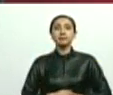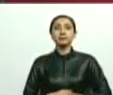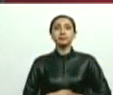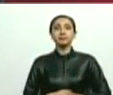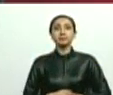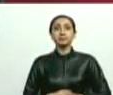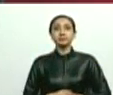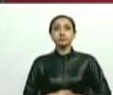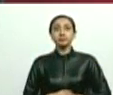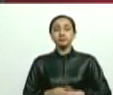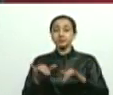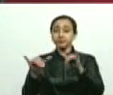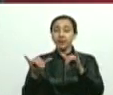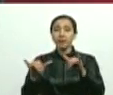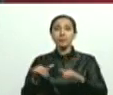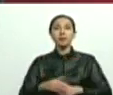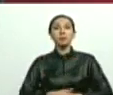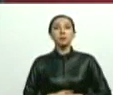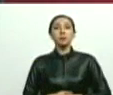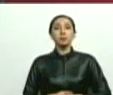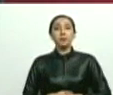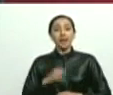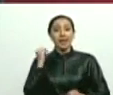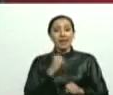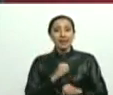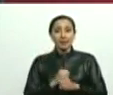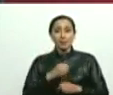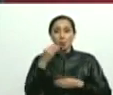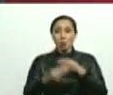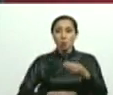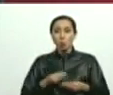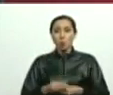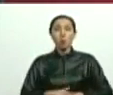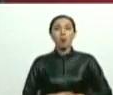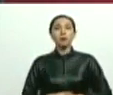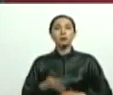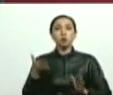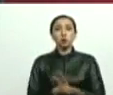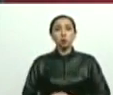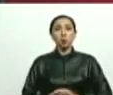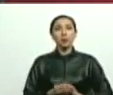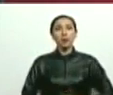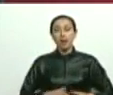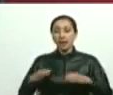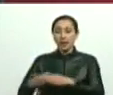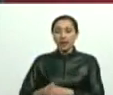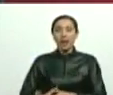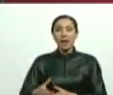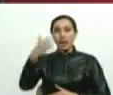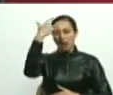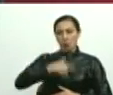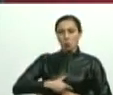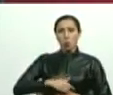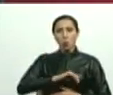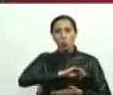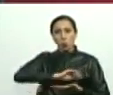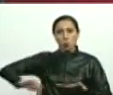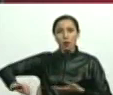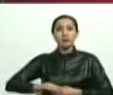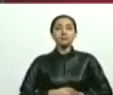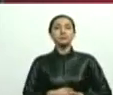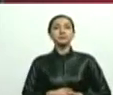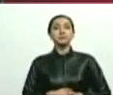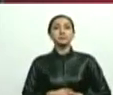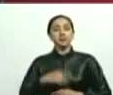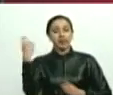Ahí está el trabajo para poner el ego de un lado y anularlo, y que no se imponga